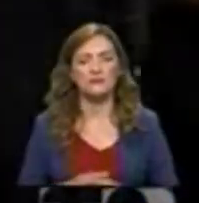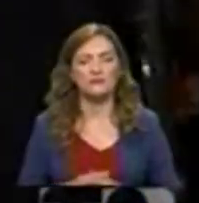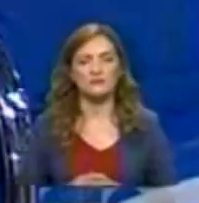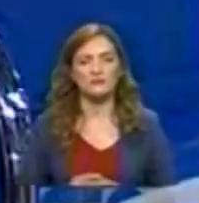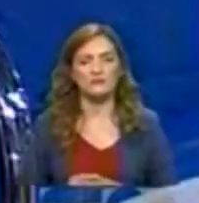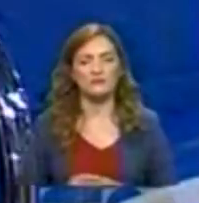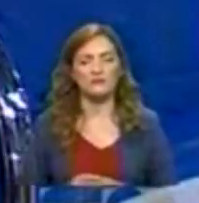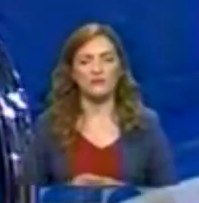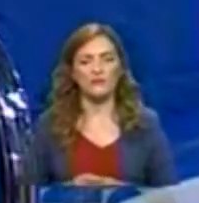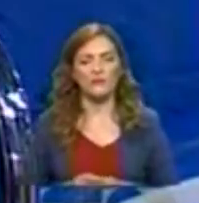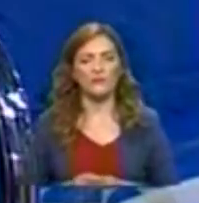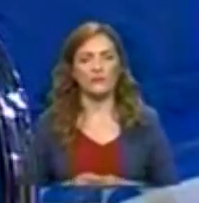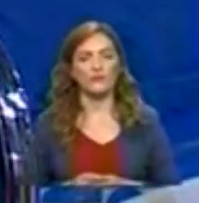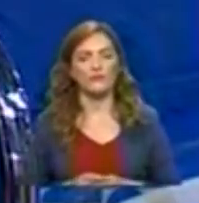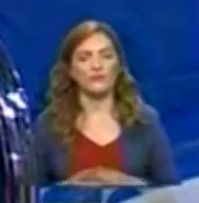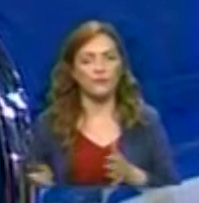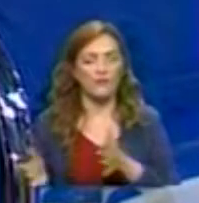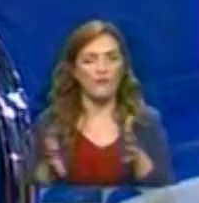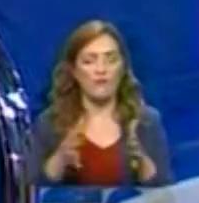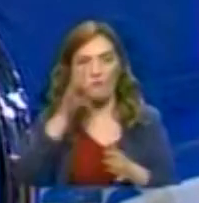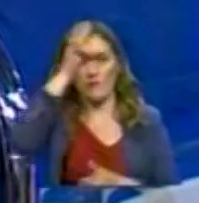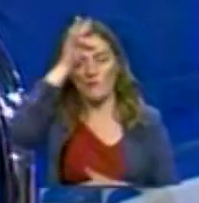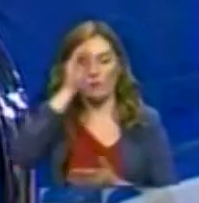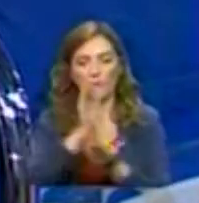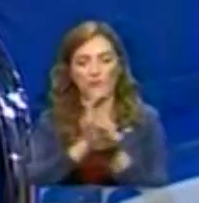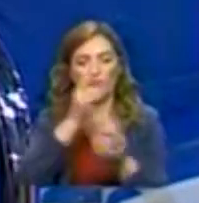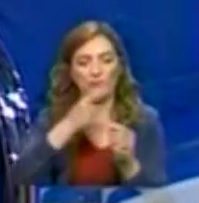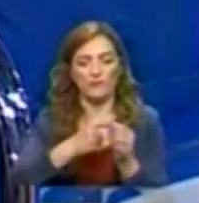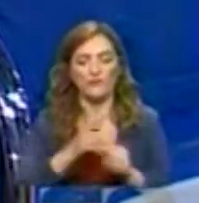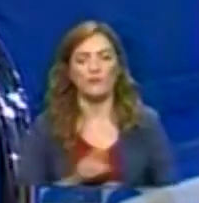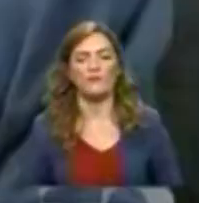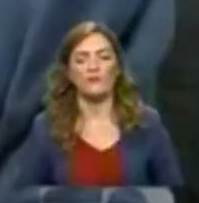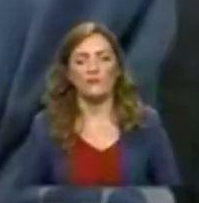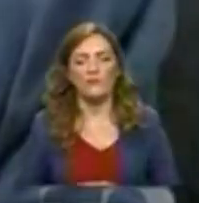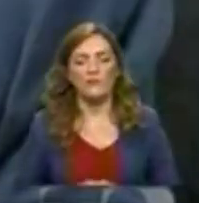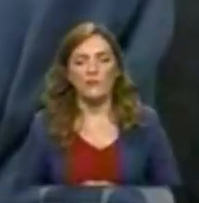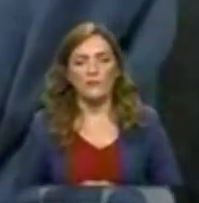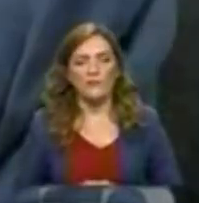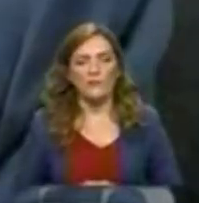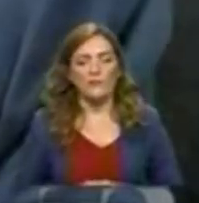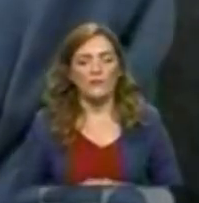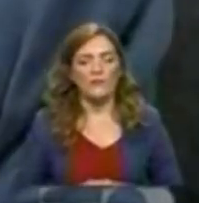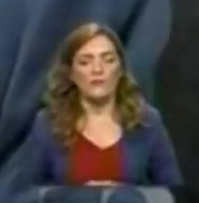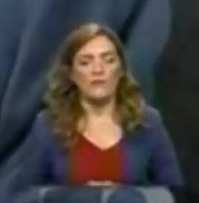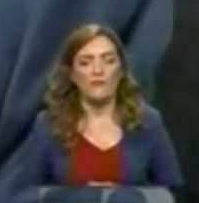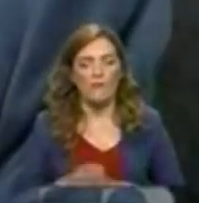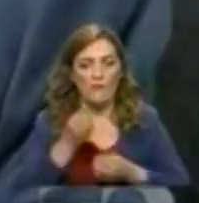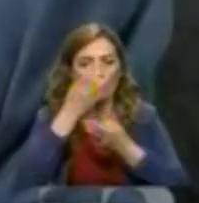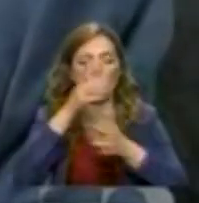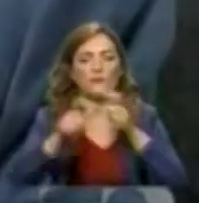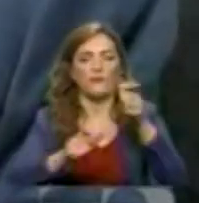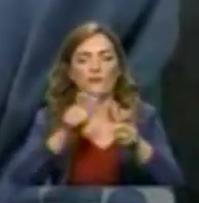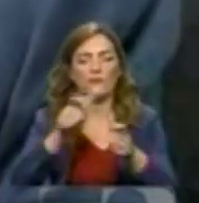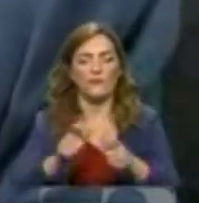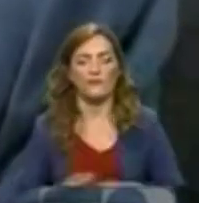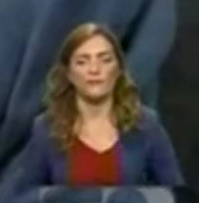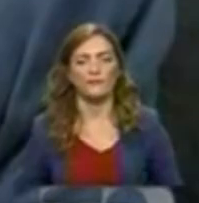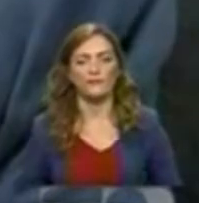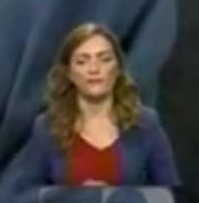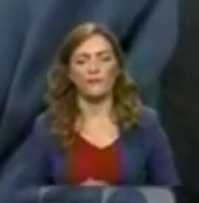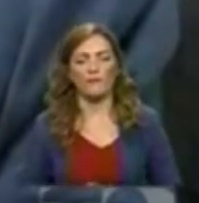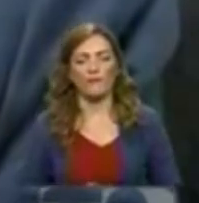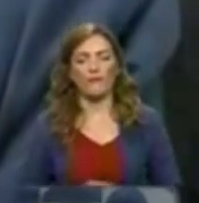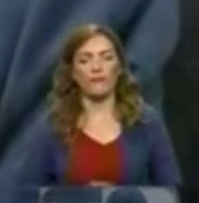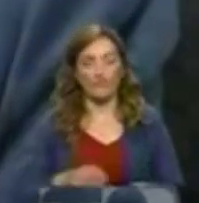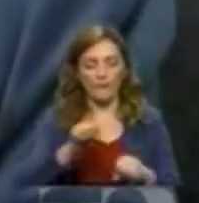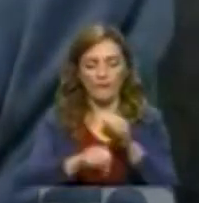horas. Y precisamente el Hospital Carlos Andrade Marín del Instituto Ecuatoriano de Seguridad Social informa a la ciudadanía que el perjuicio